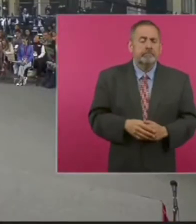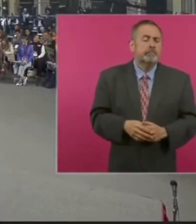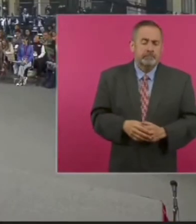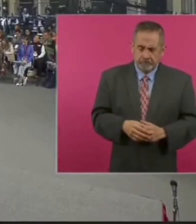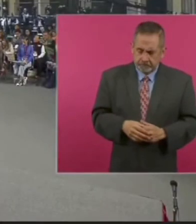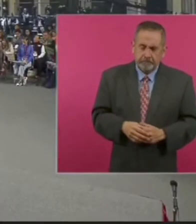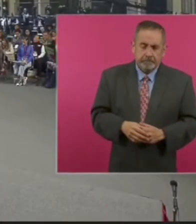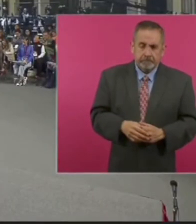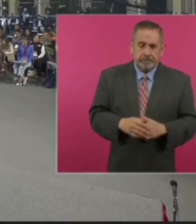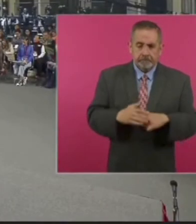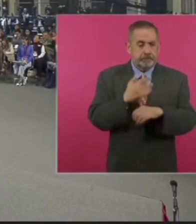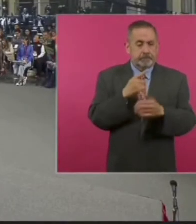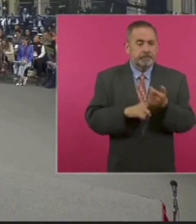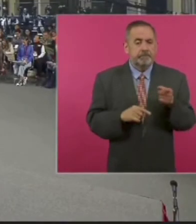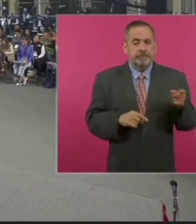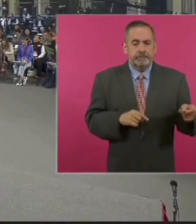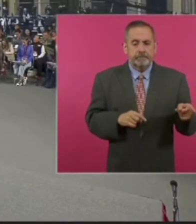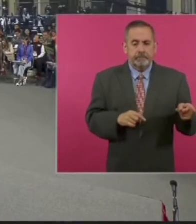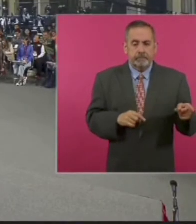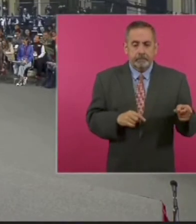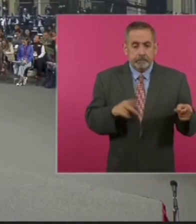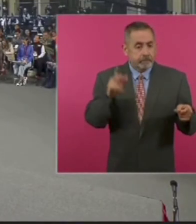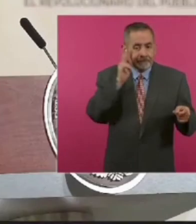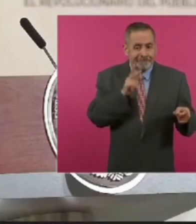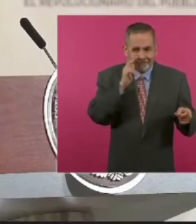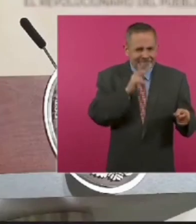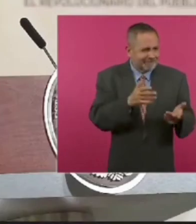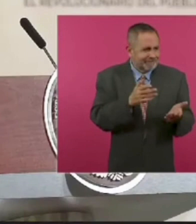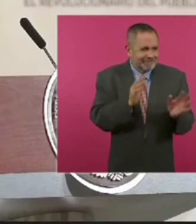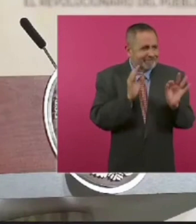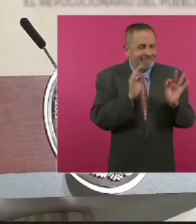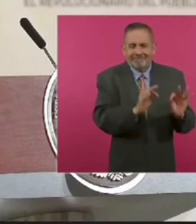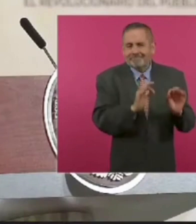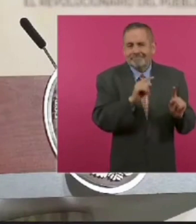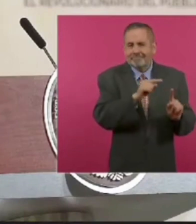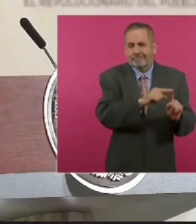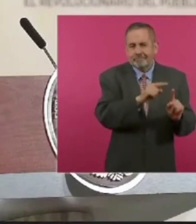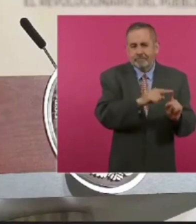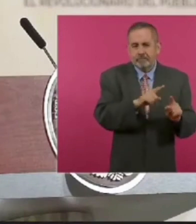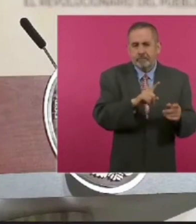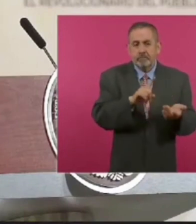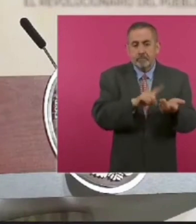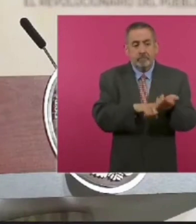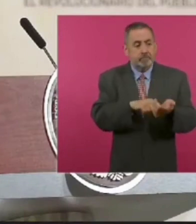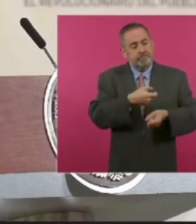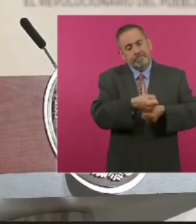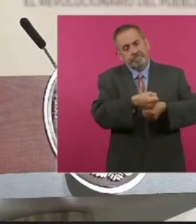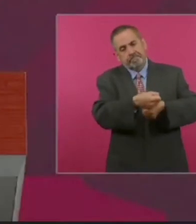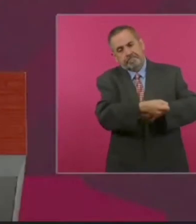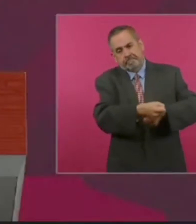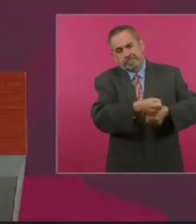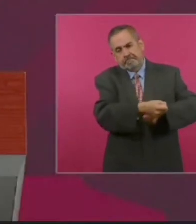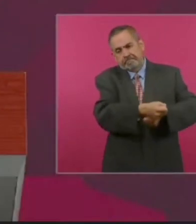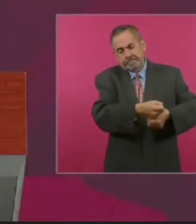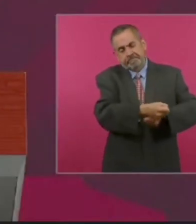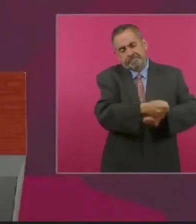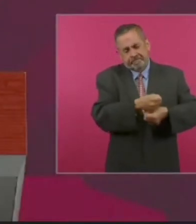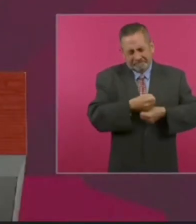Fundamentalmente porque está demostrado que se le torturó.